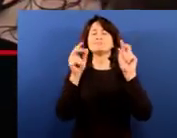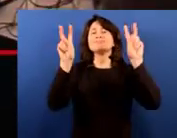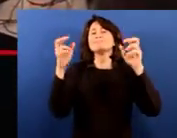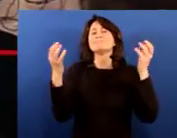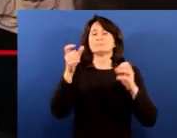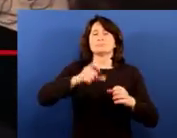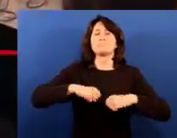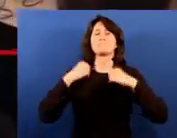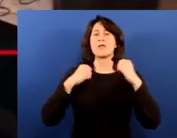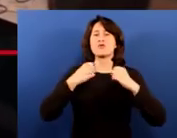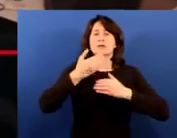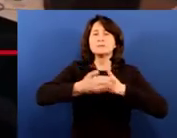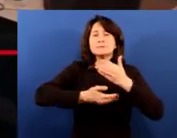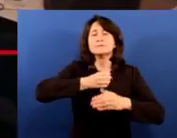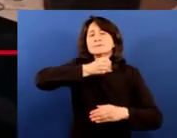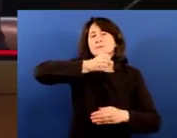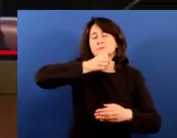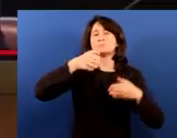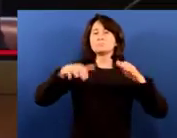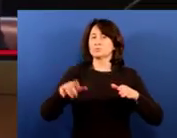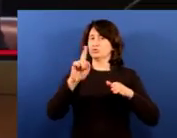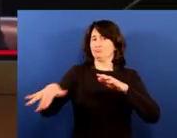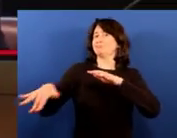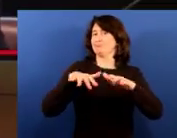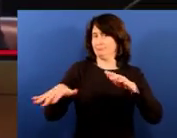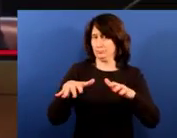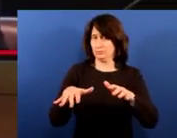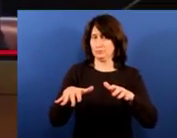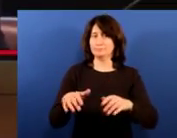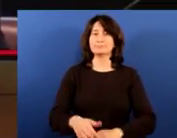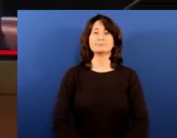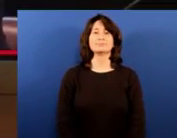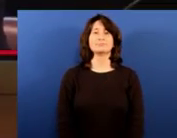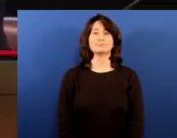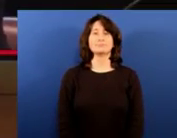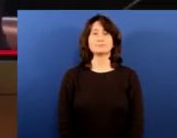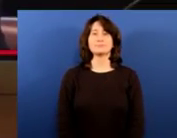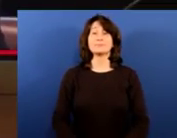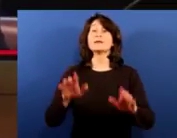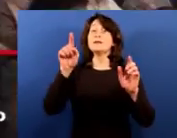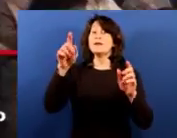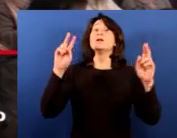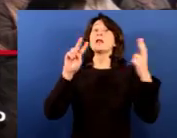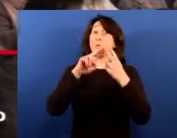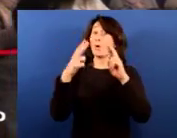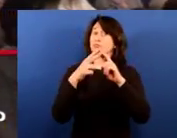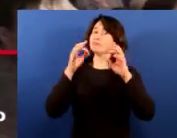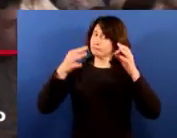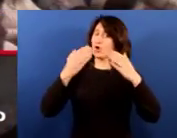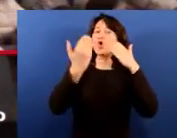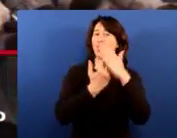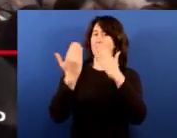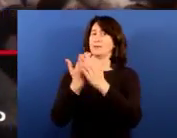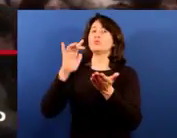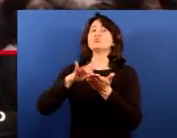ocasión han girado en torno al envejecimiento activo, teniendo en cuenta que el año 2012 ha sido designado como el Año Europeo del